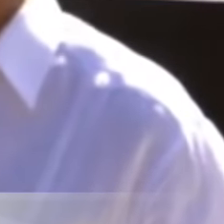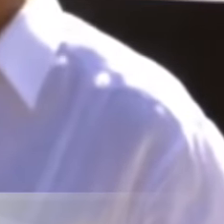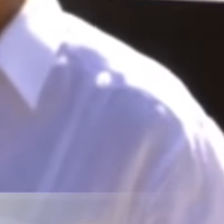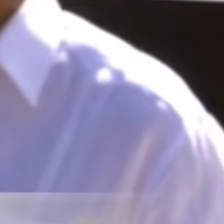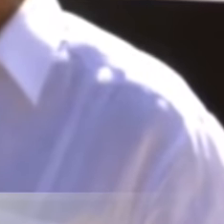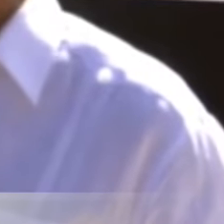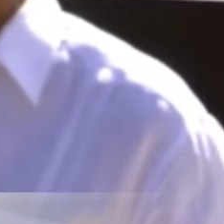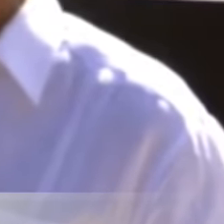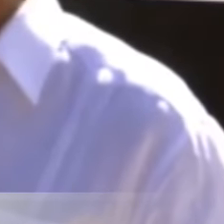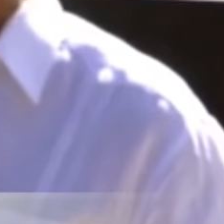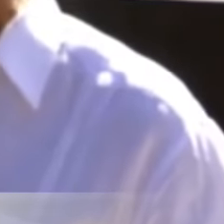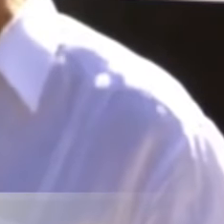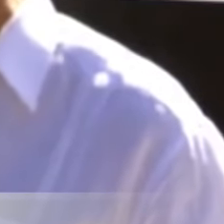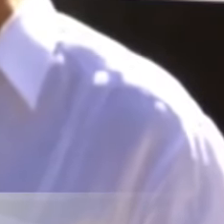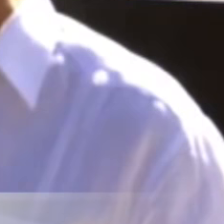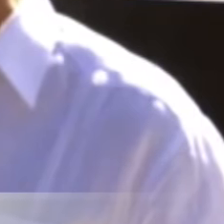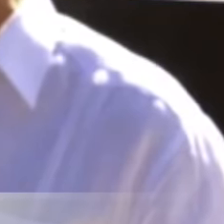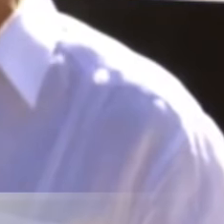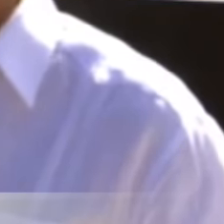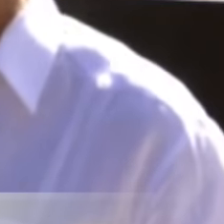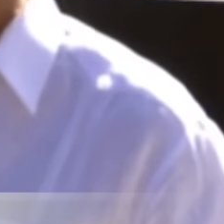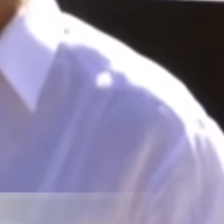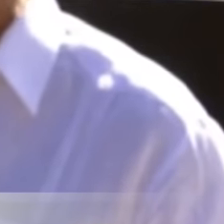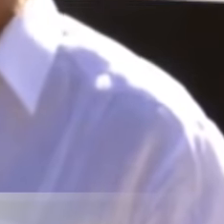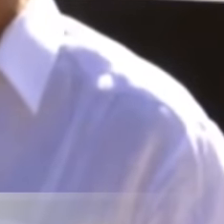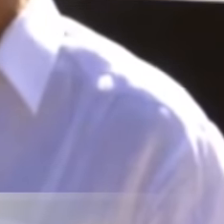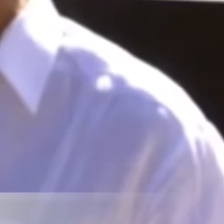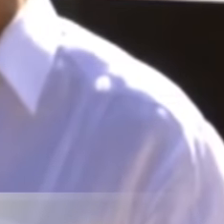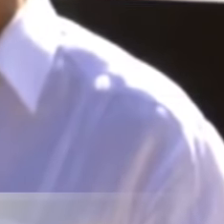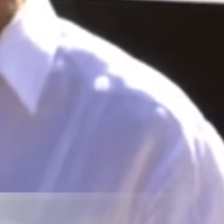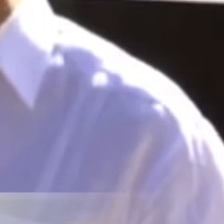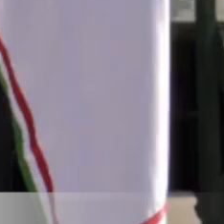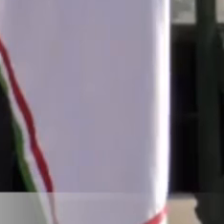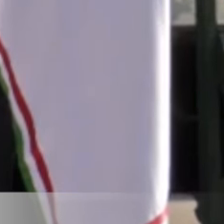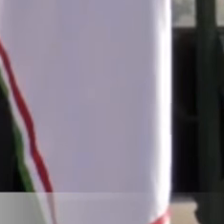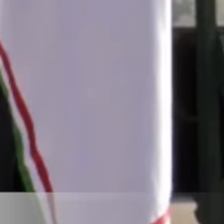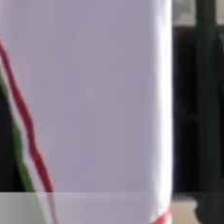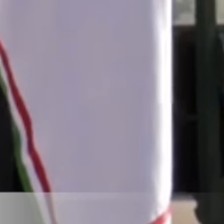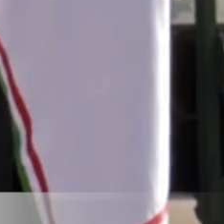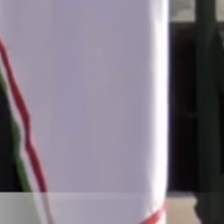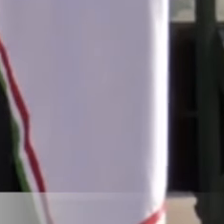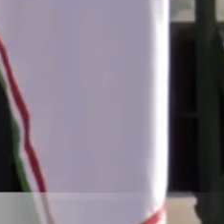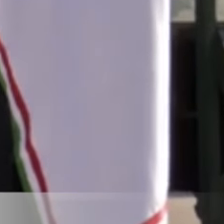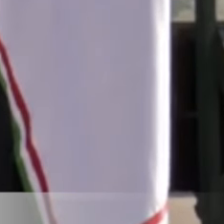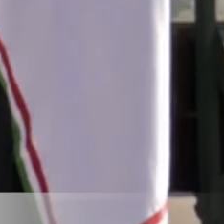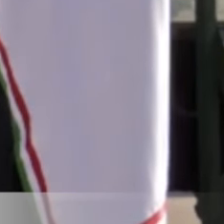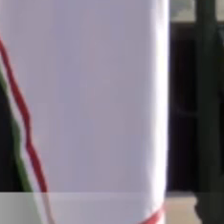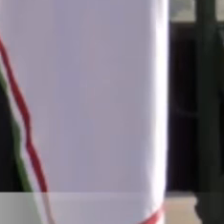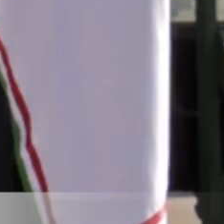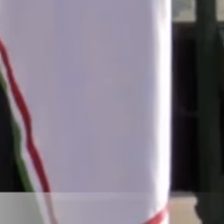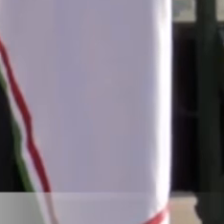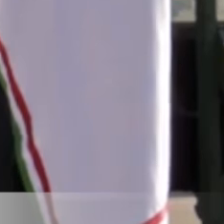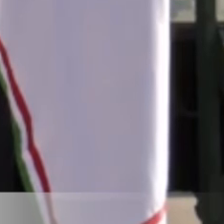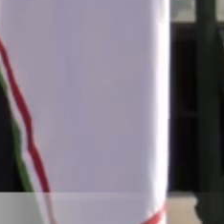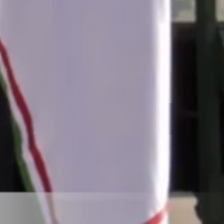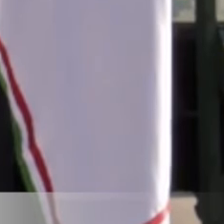gobierno, comenzará una nueva etapa, una mejor etapa en la historia